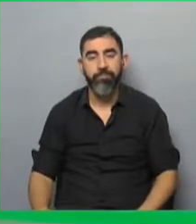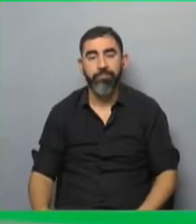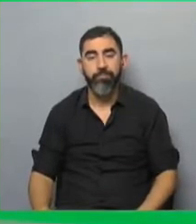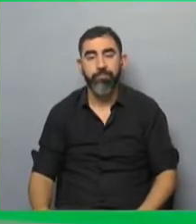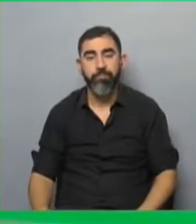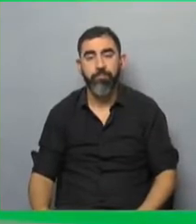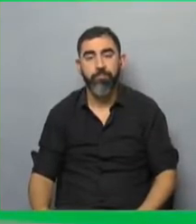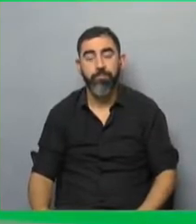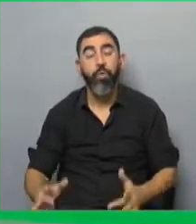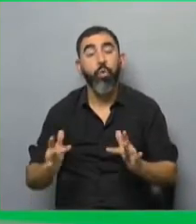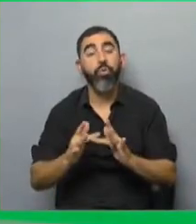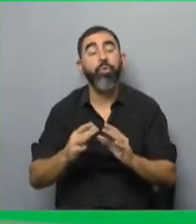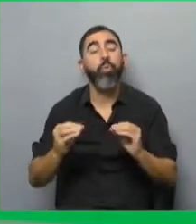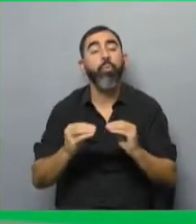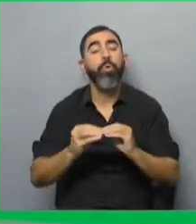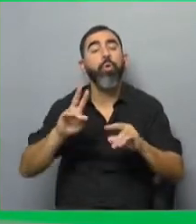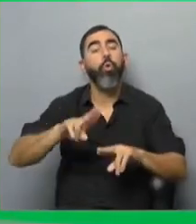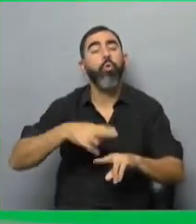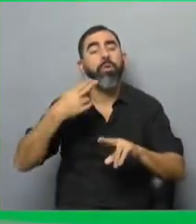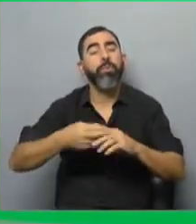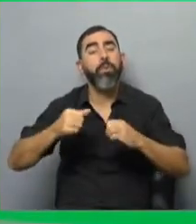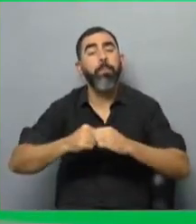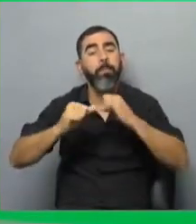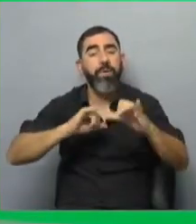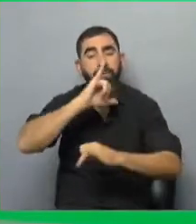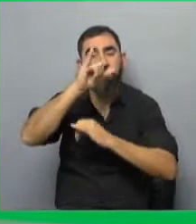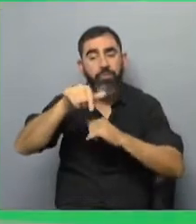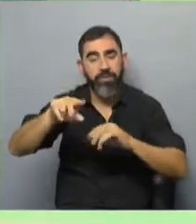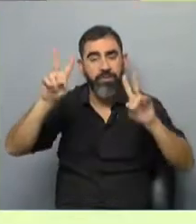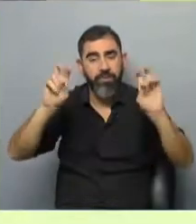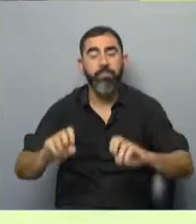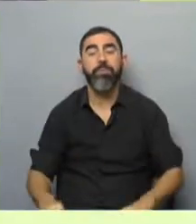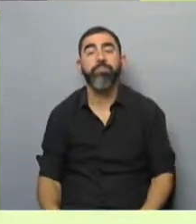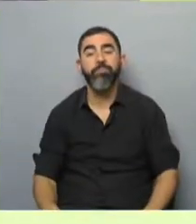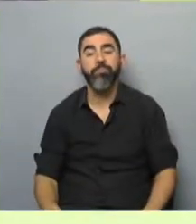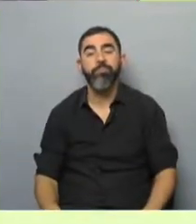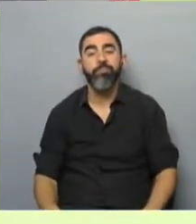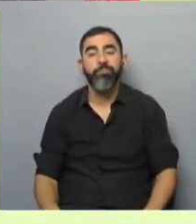Y ahora recibimos a Eduardo Delgado nuevamente para ampliar toda esta información. Adelante, Eduardo.